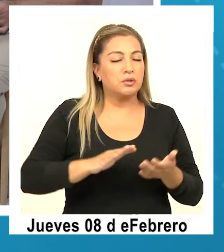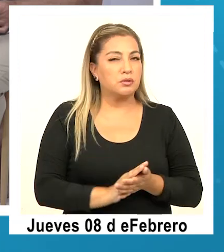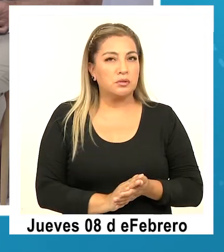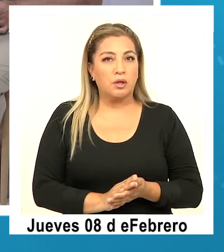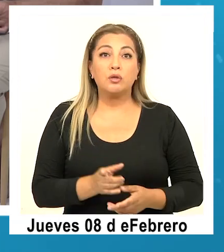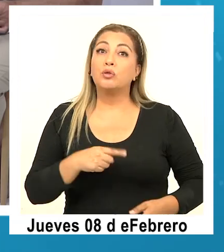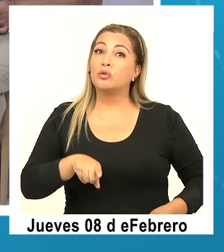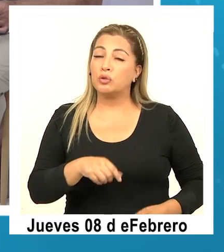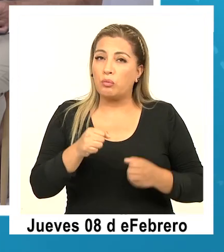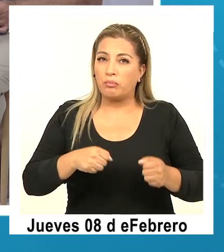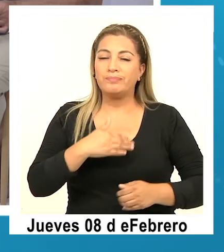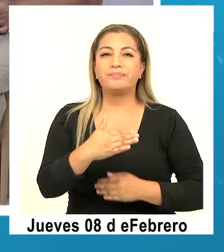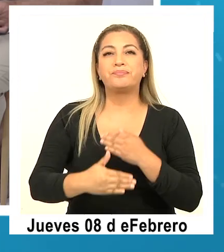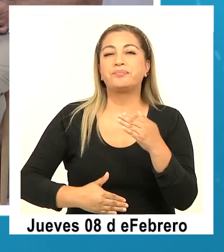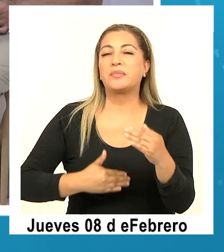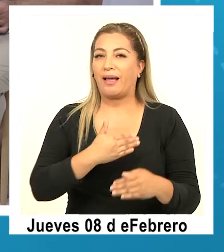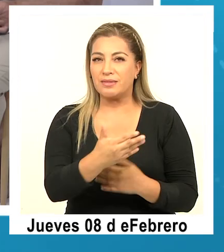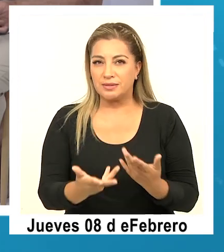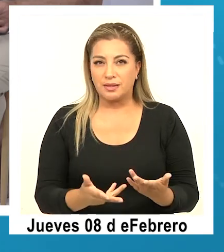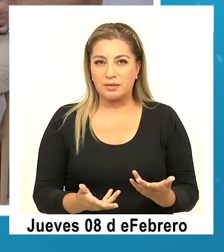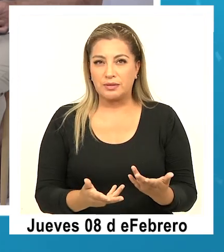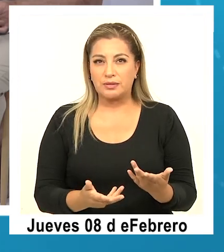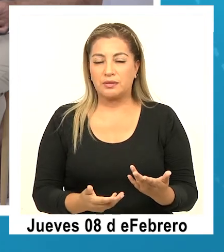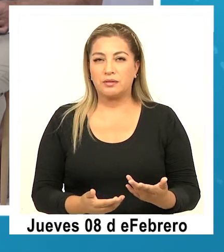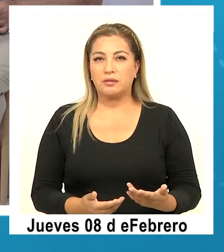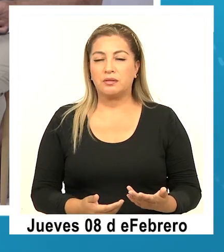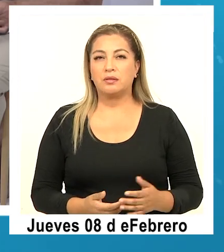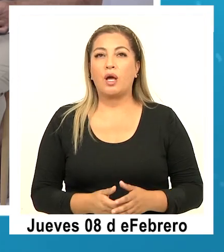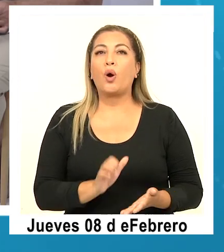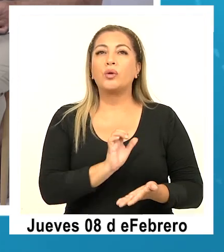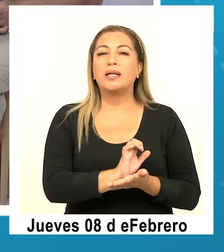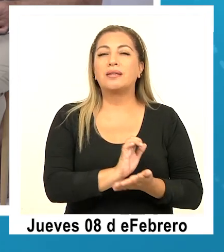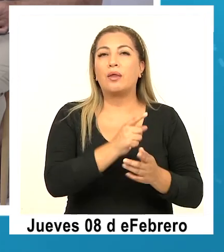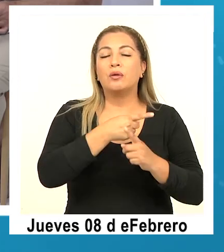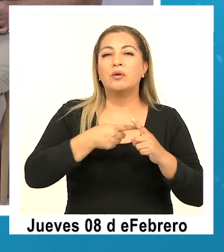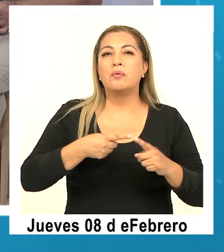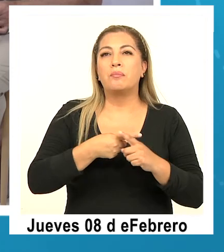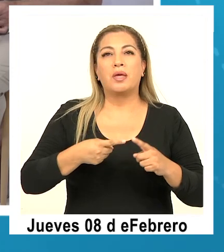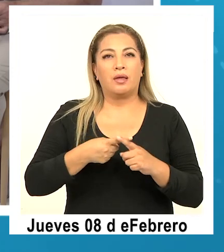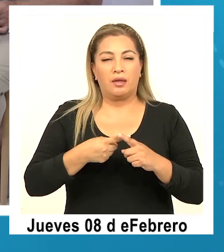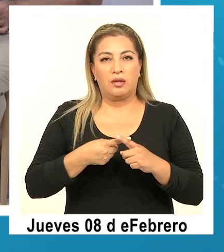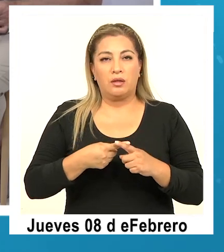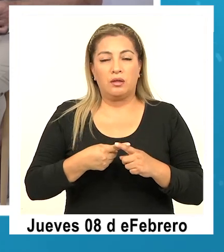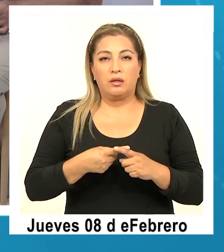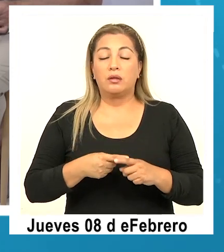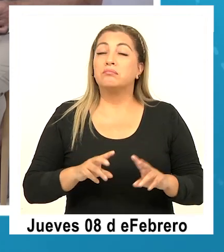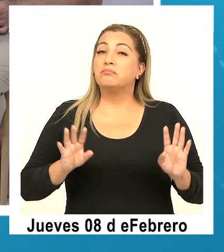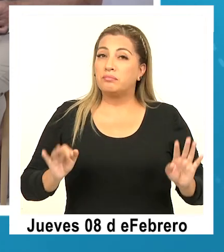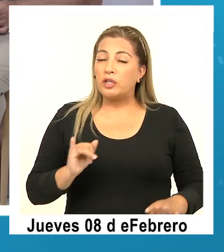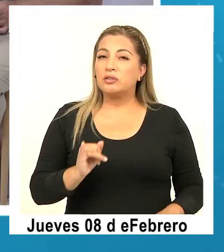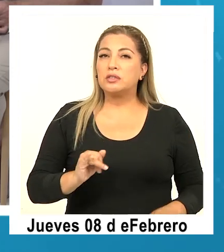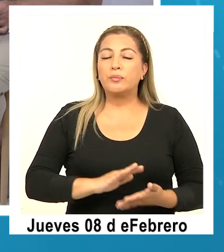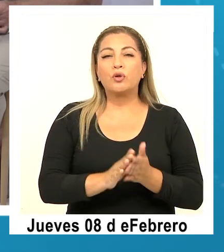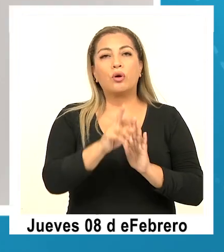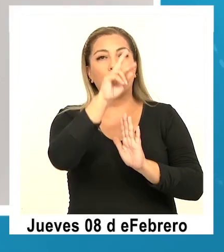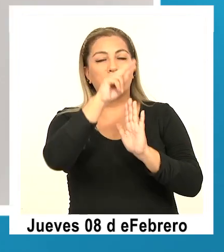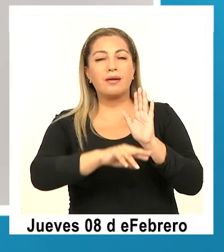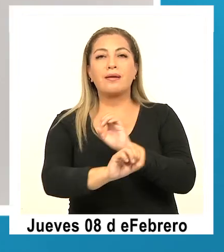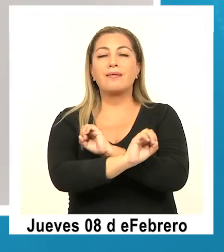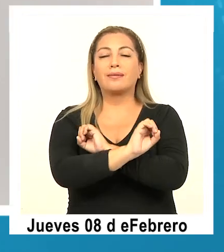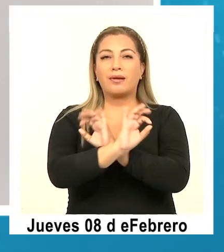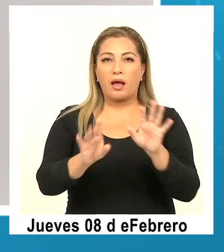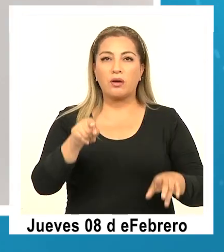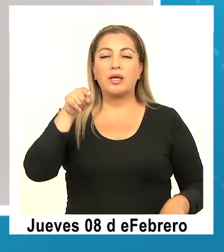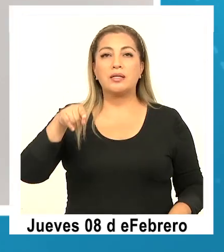podemos avanzar a un estado intermedio, que es este de la infraestructura crítica, sí, pero con reglas muy claras, para